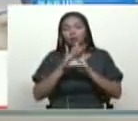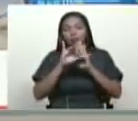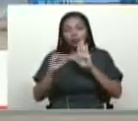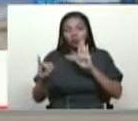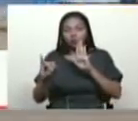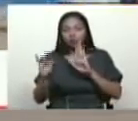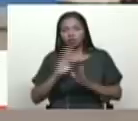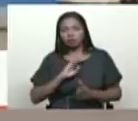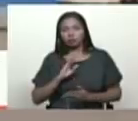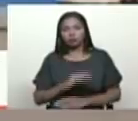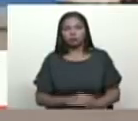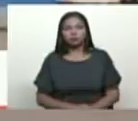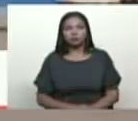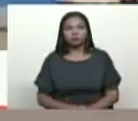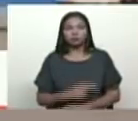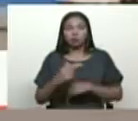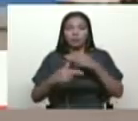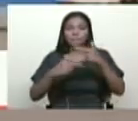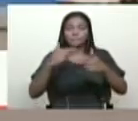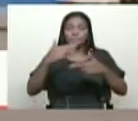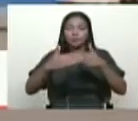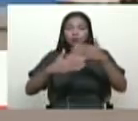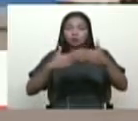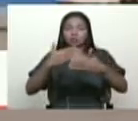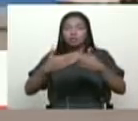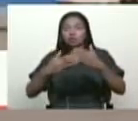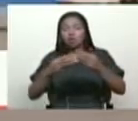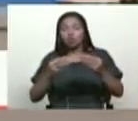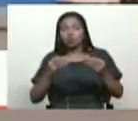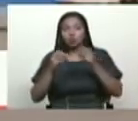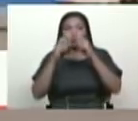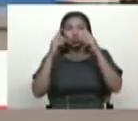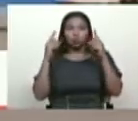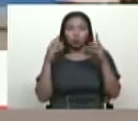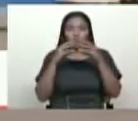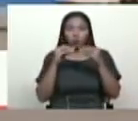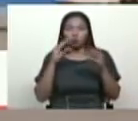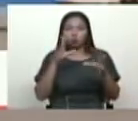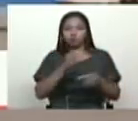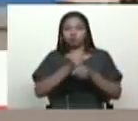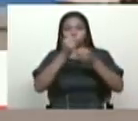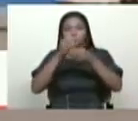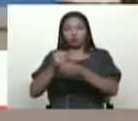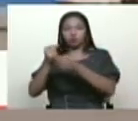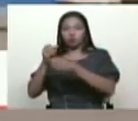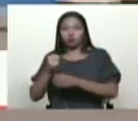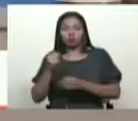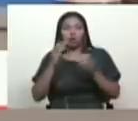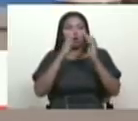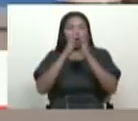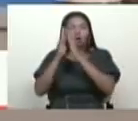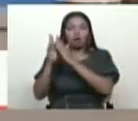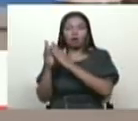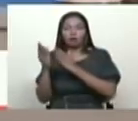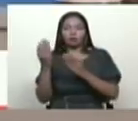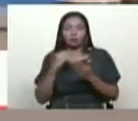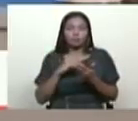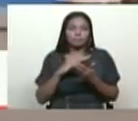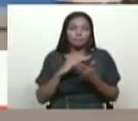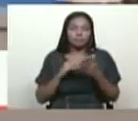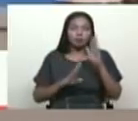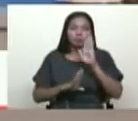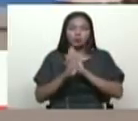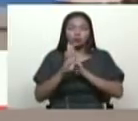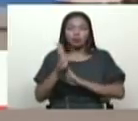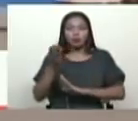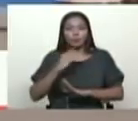constituyente. Proceso popular de despertar, de empoderamiento, de organización, de surgimiento